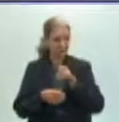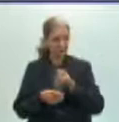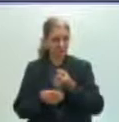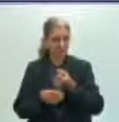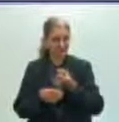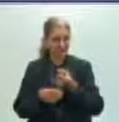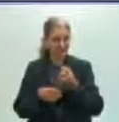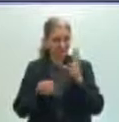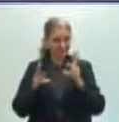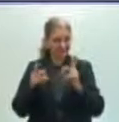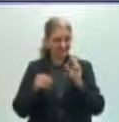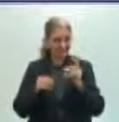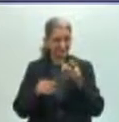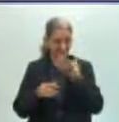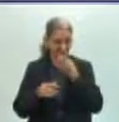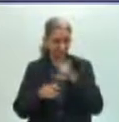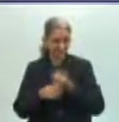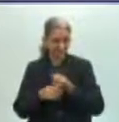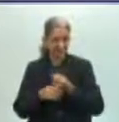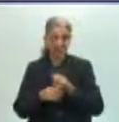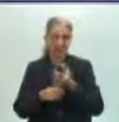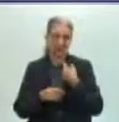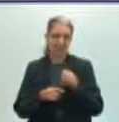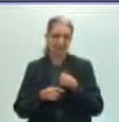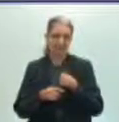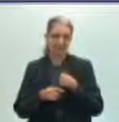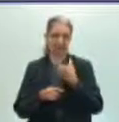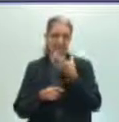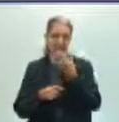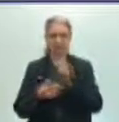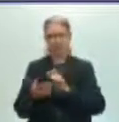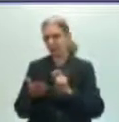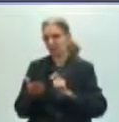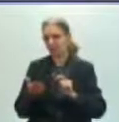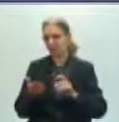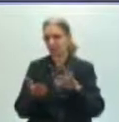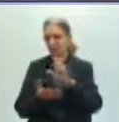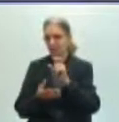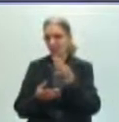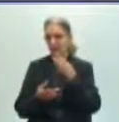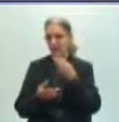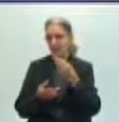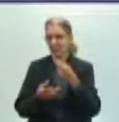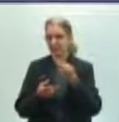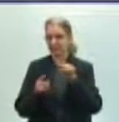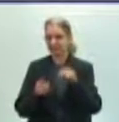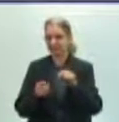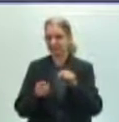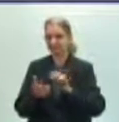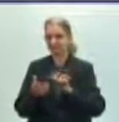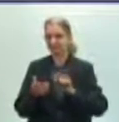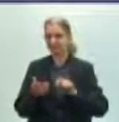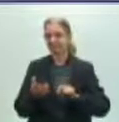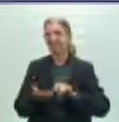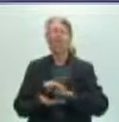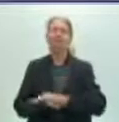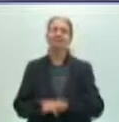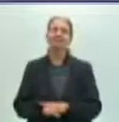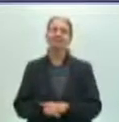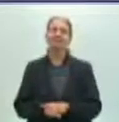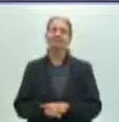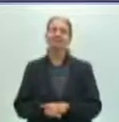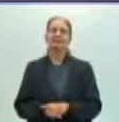esta actividad. Te daré solo un tiempo para que verifiques en tu información.